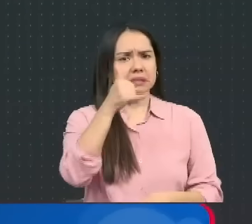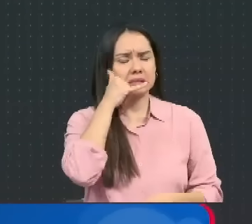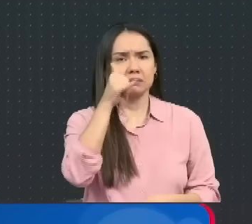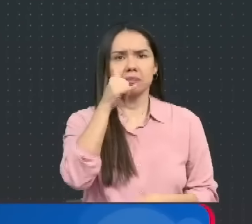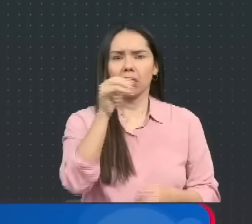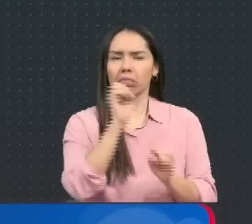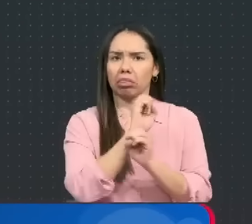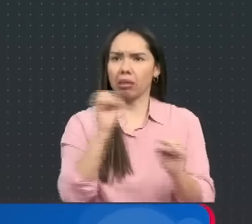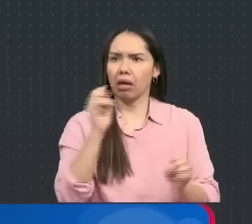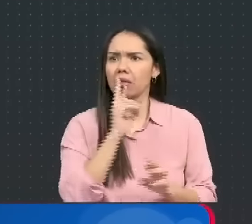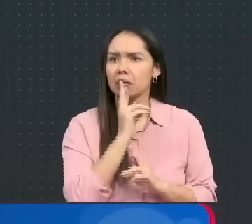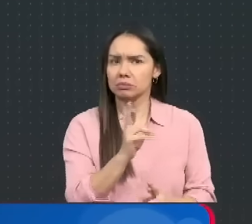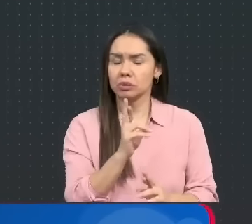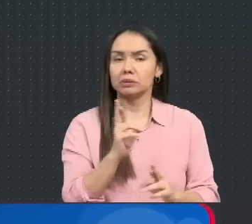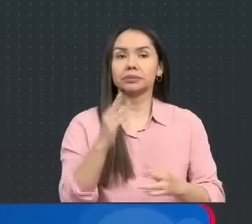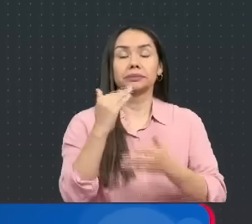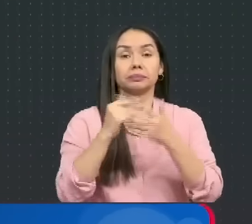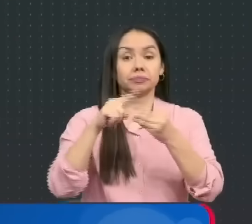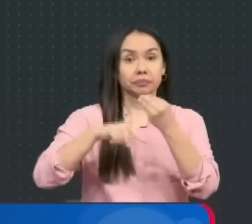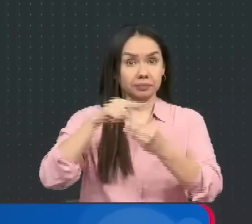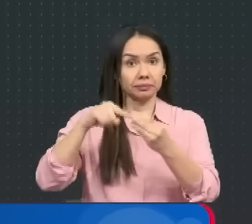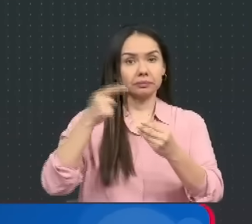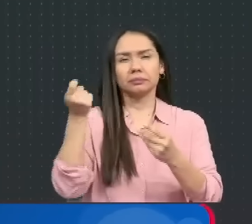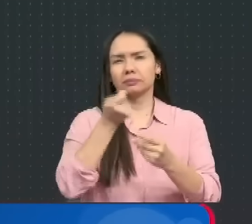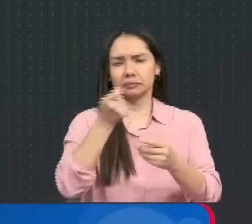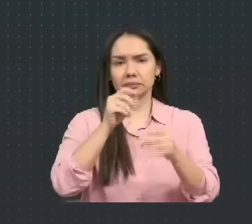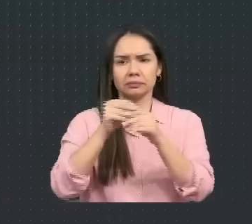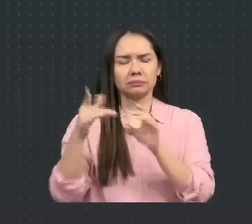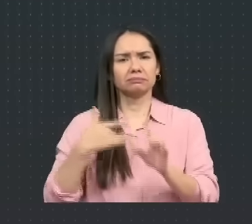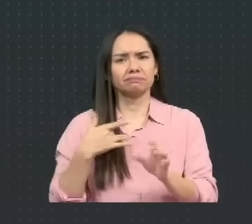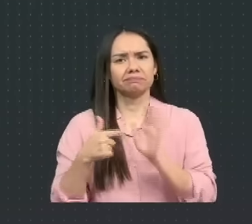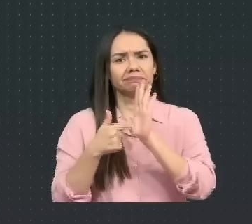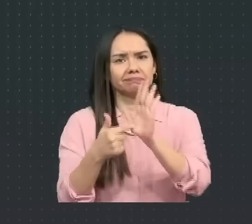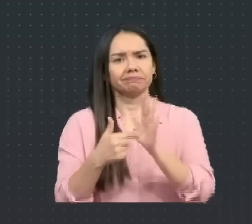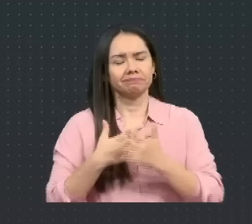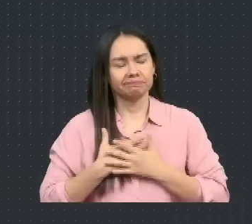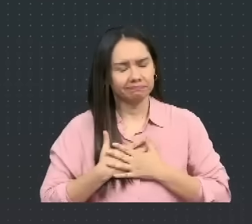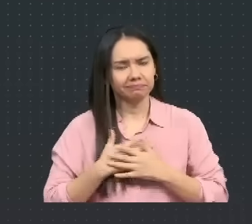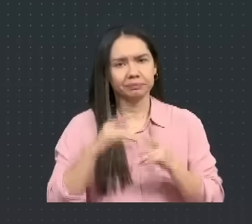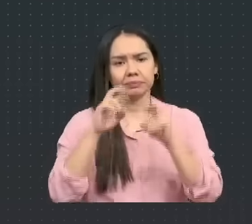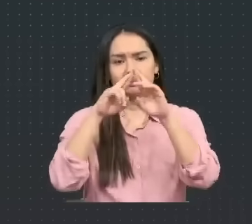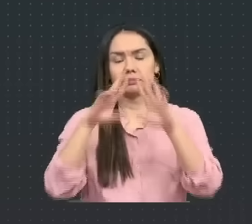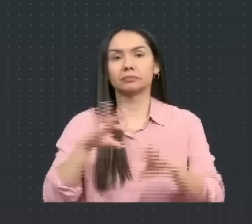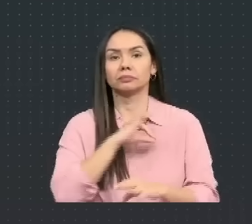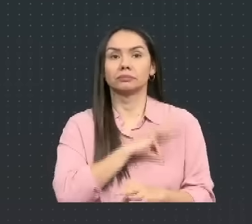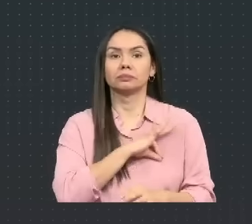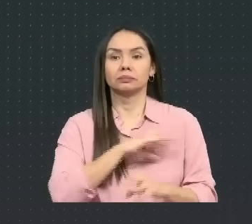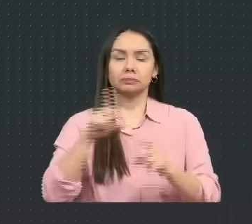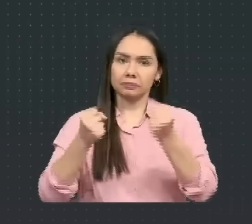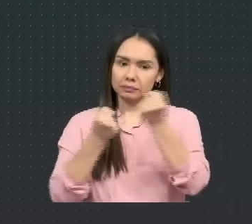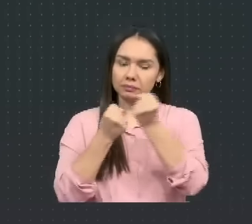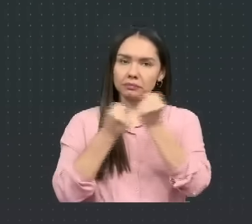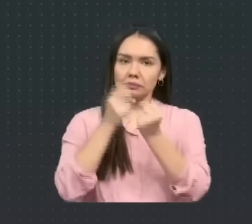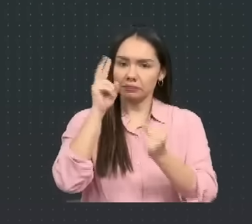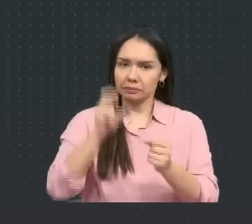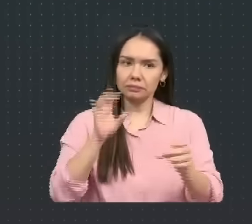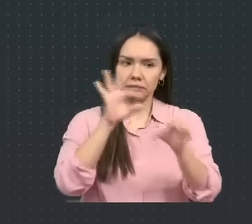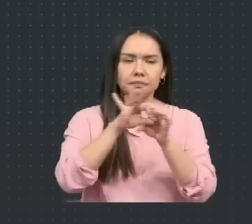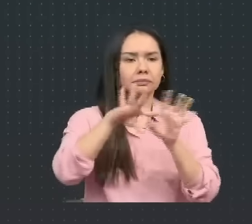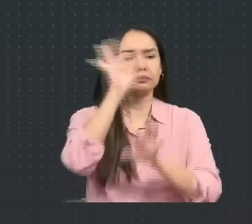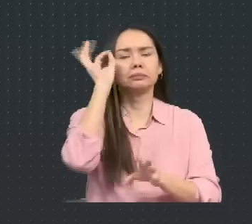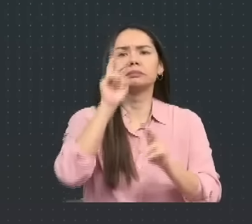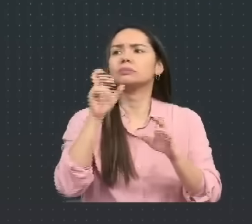tuvo respuesta. Familiares y amigos manifestaron su sentir a través de publicaciones en redes sociales donde solicitaban apoyo para encontrar